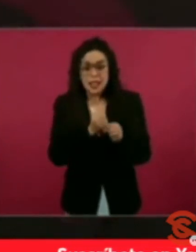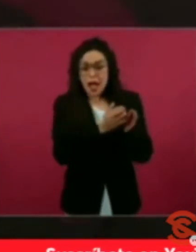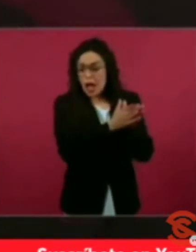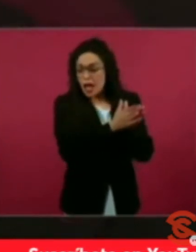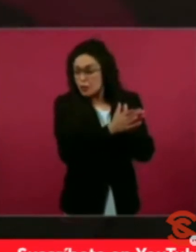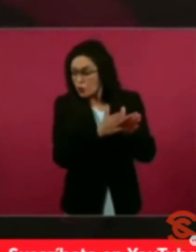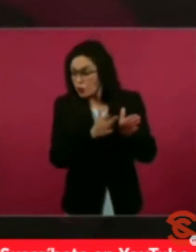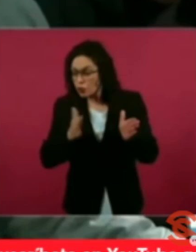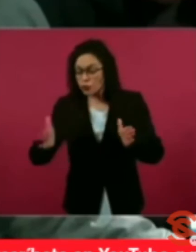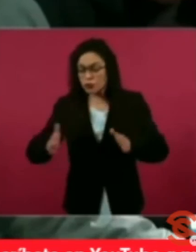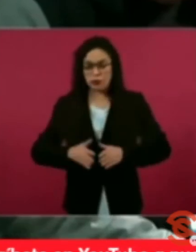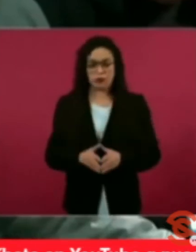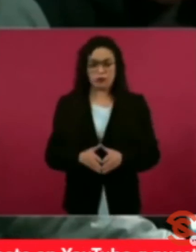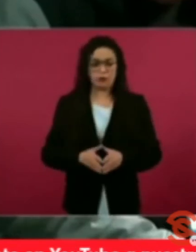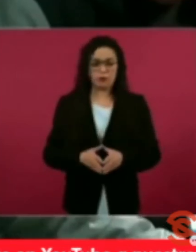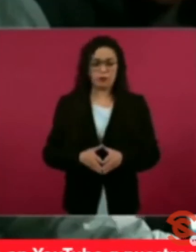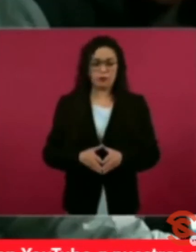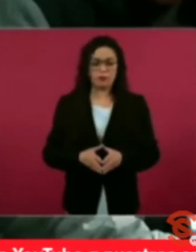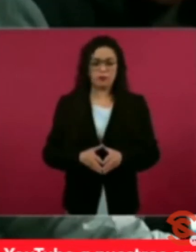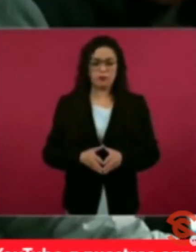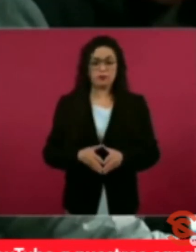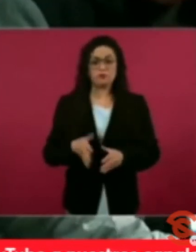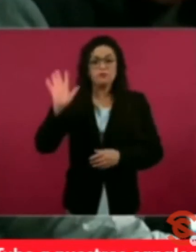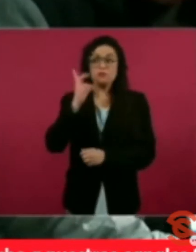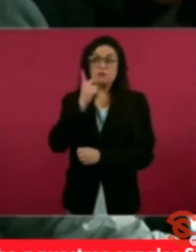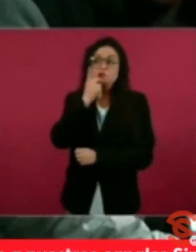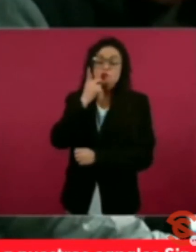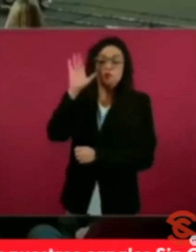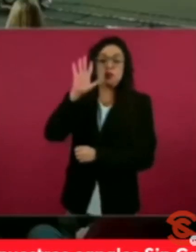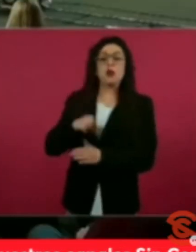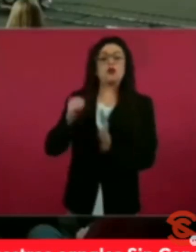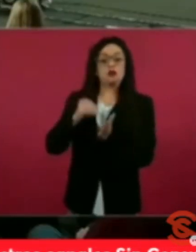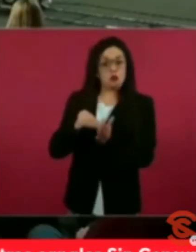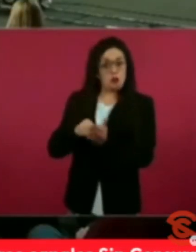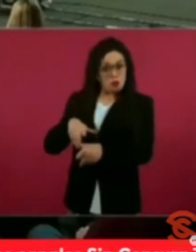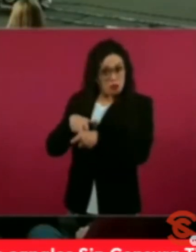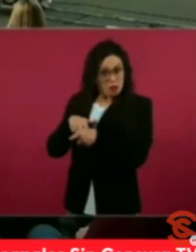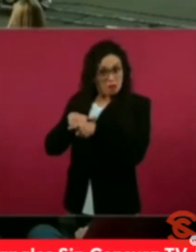sea, supuestamente es que los mantiene, de según sí, se dice. el recibir